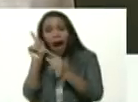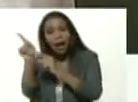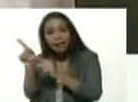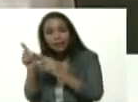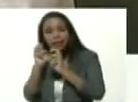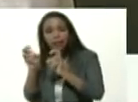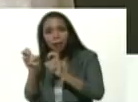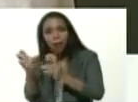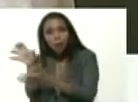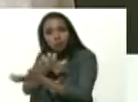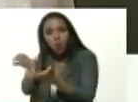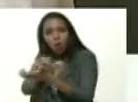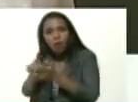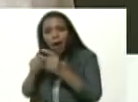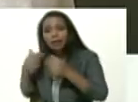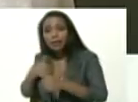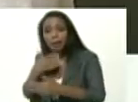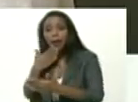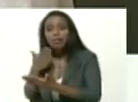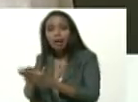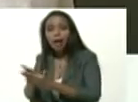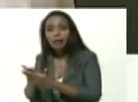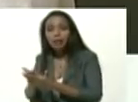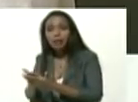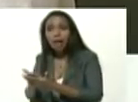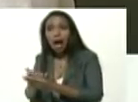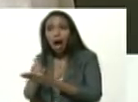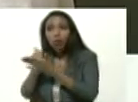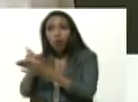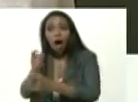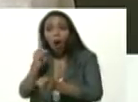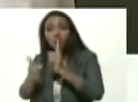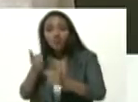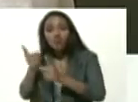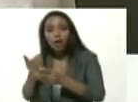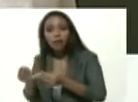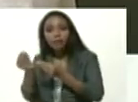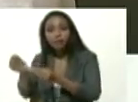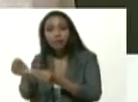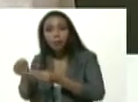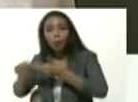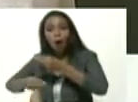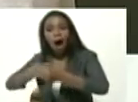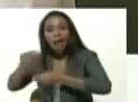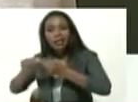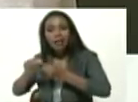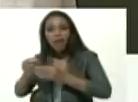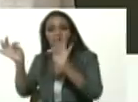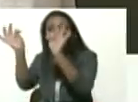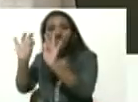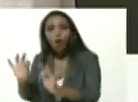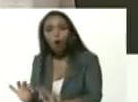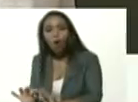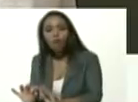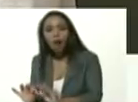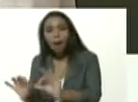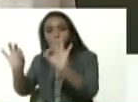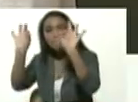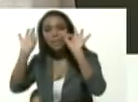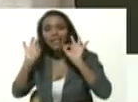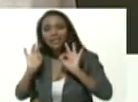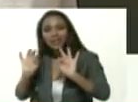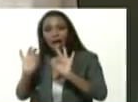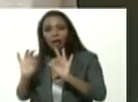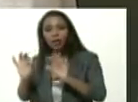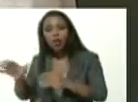coyuntura, se les va a eximir de algunas garantías y vamos a crear un mecanismo excepcional donde